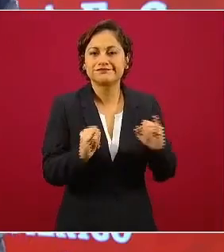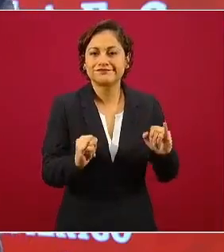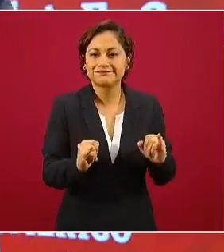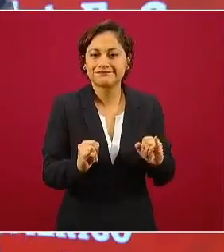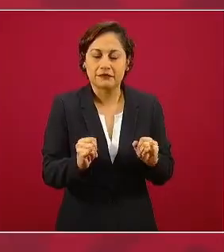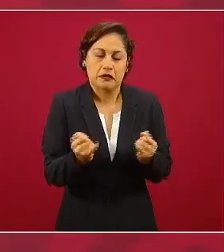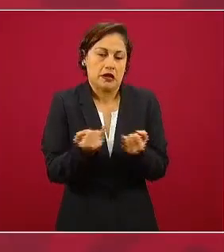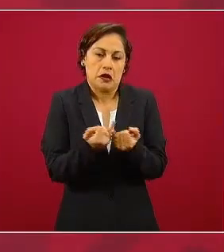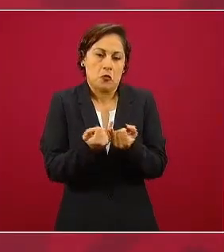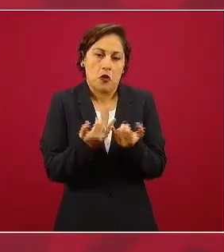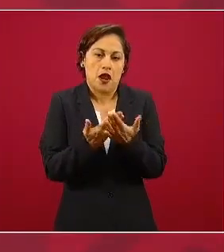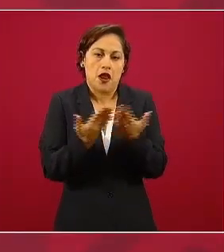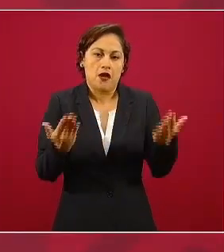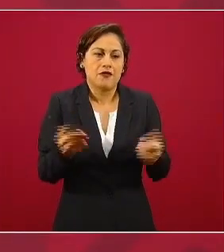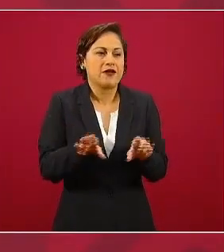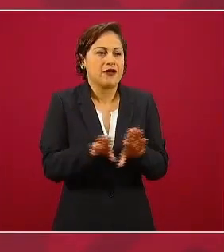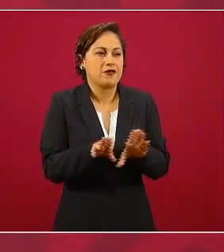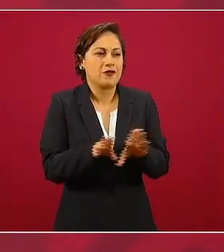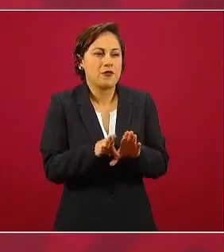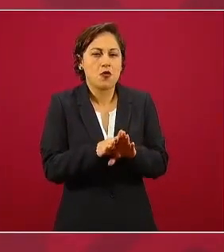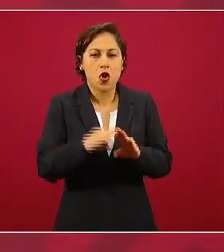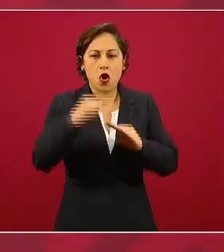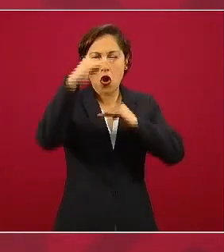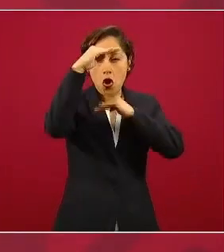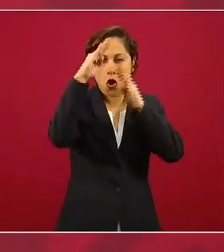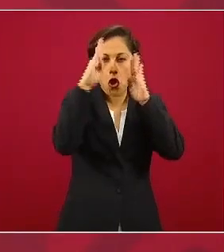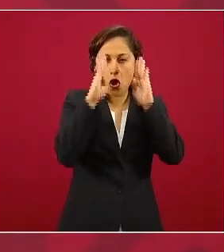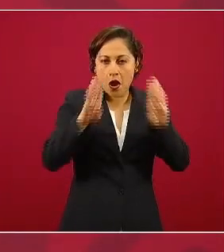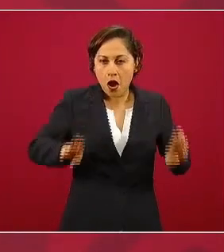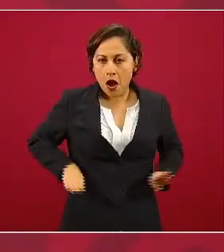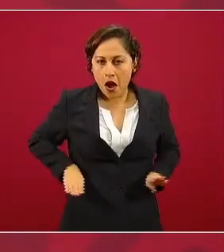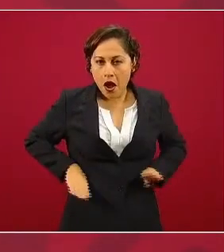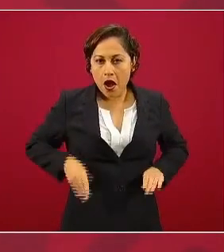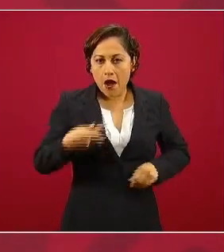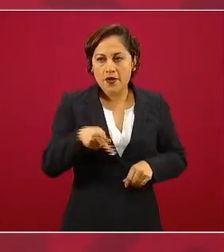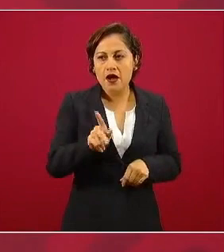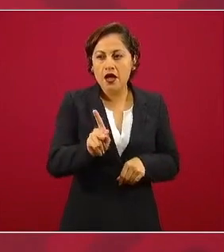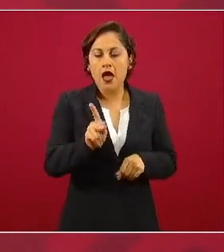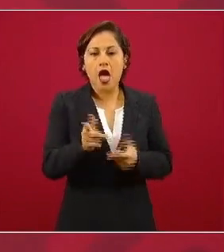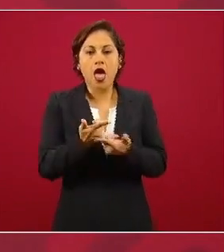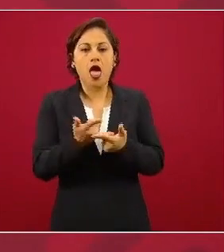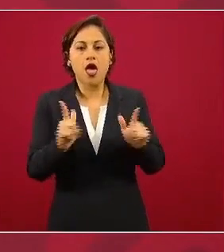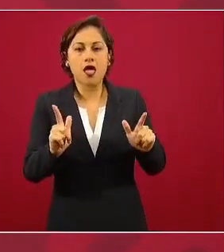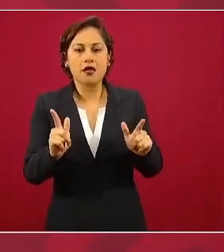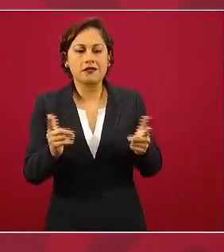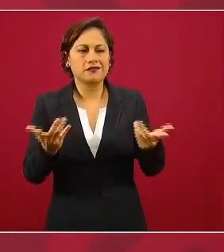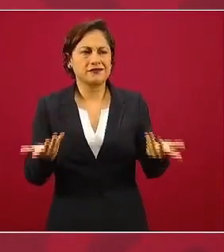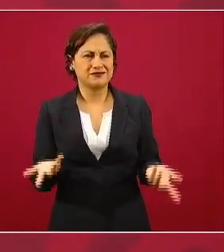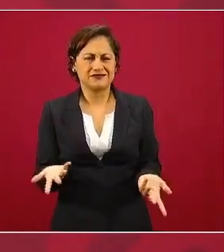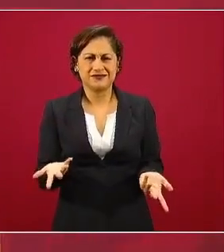Entonces, fuera máscaras. Además, no tiene nada de malo.